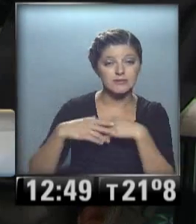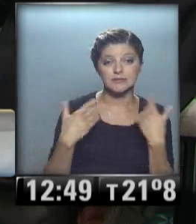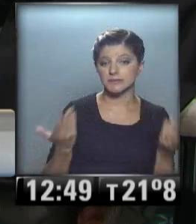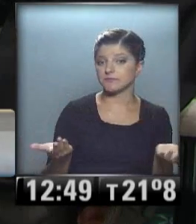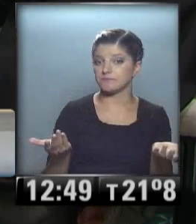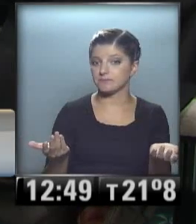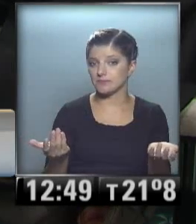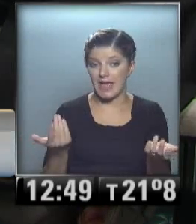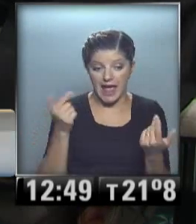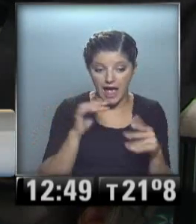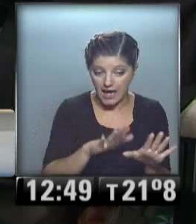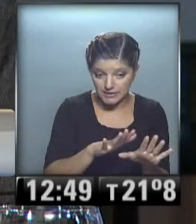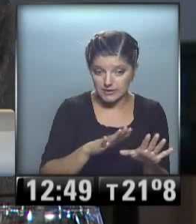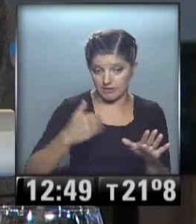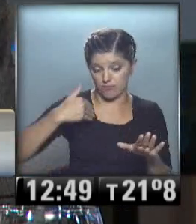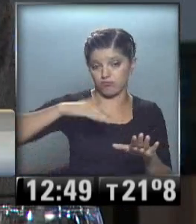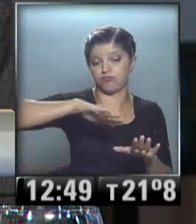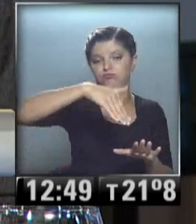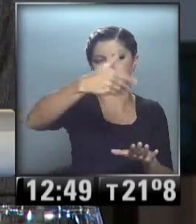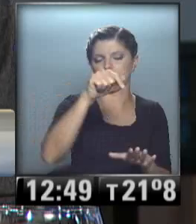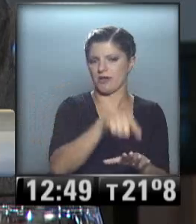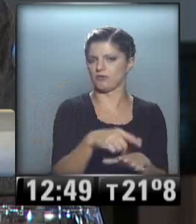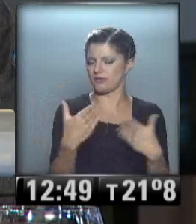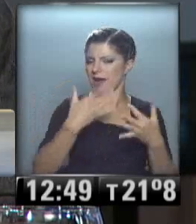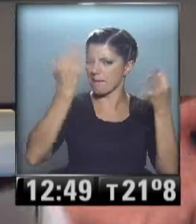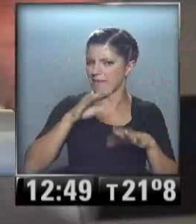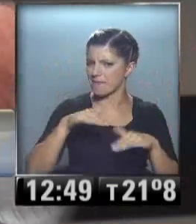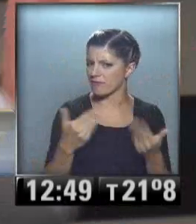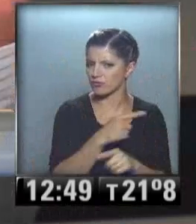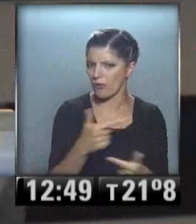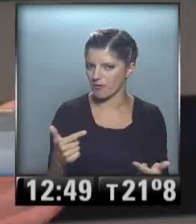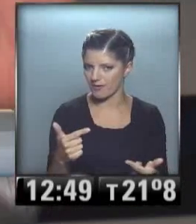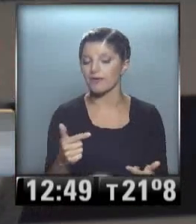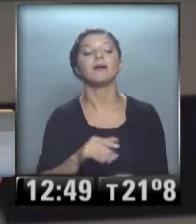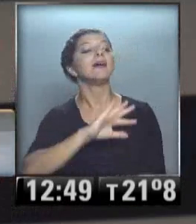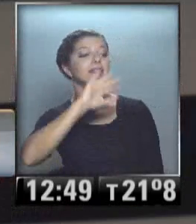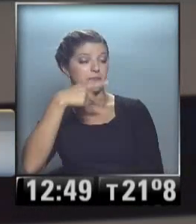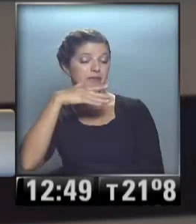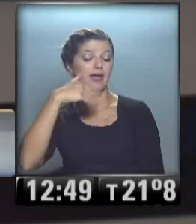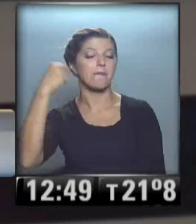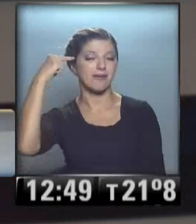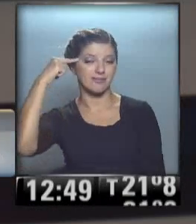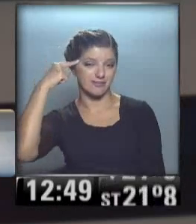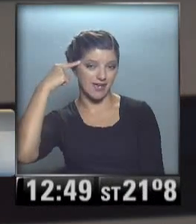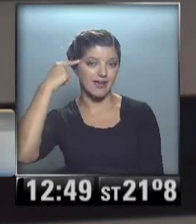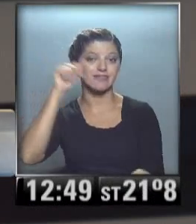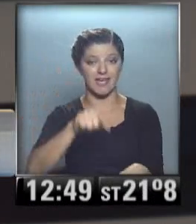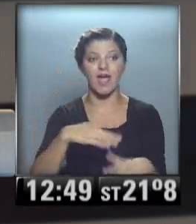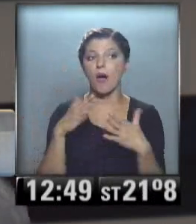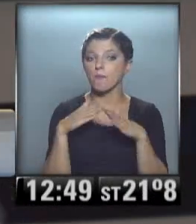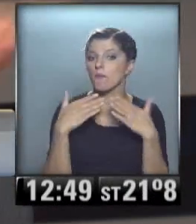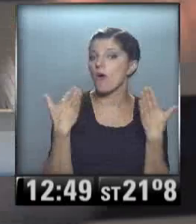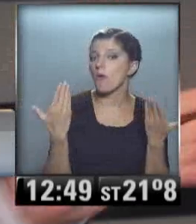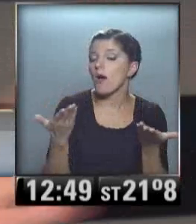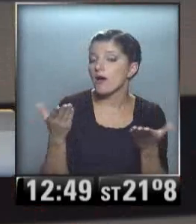personas, a la larga se va viendo que no era un beneficio para el consumidor. También el mito de la eficiencia de algunas empresas privadas, que como